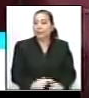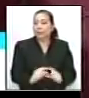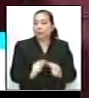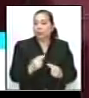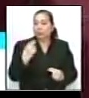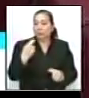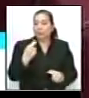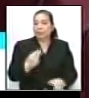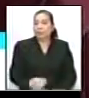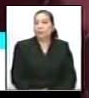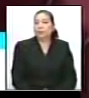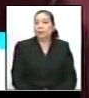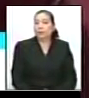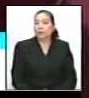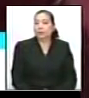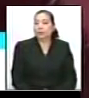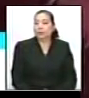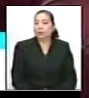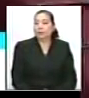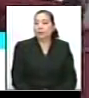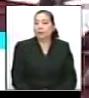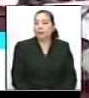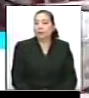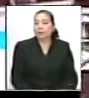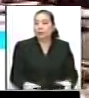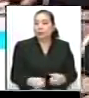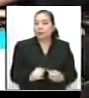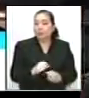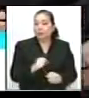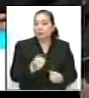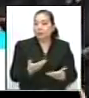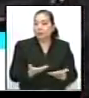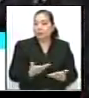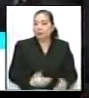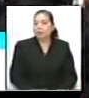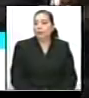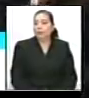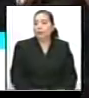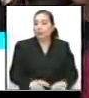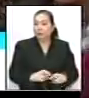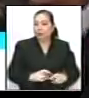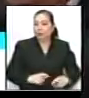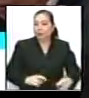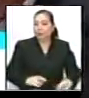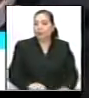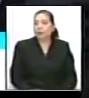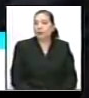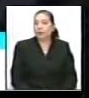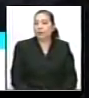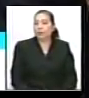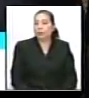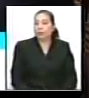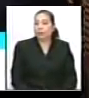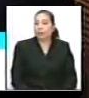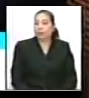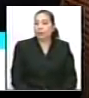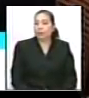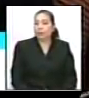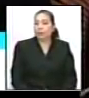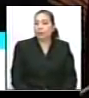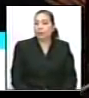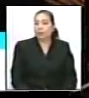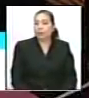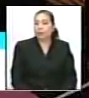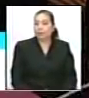bancadas políticas, integrantes de la Comisión de Levantamiento de Inmunidad Parlamentaria, en esta transmisión en vivo